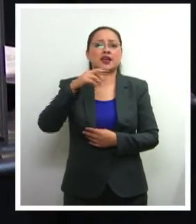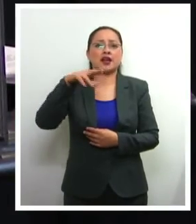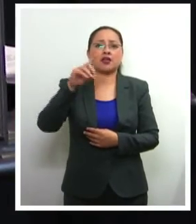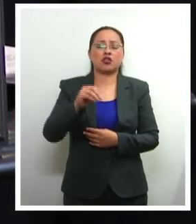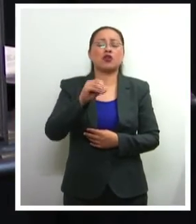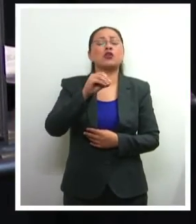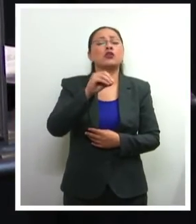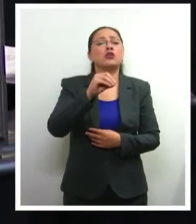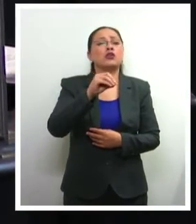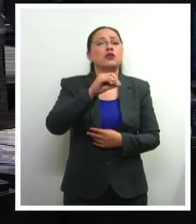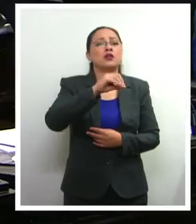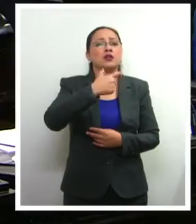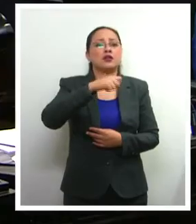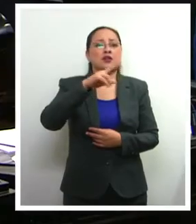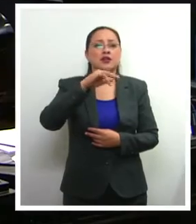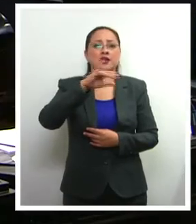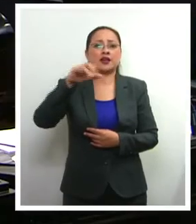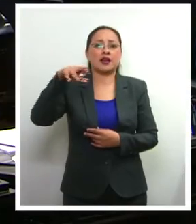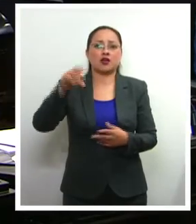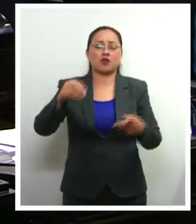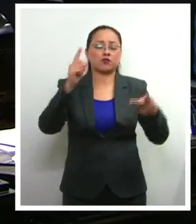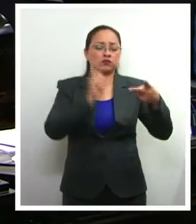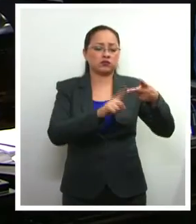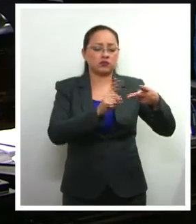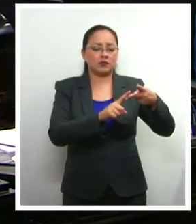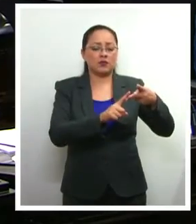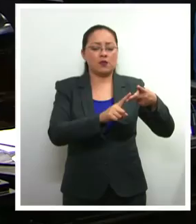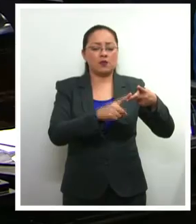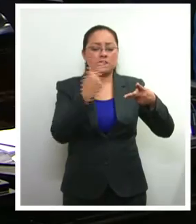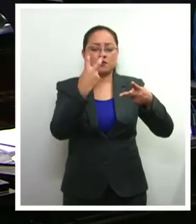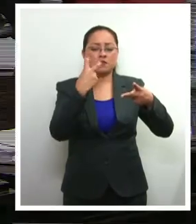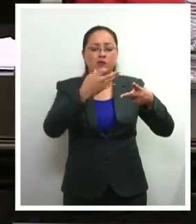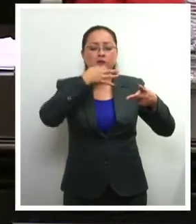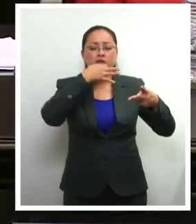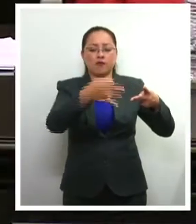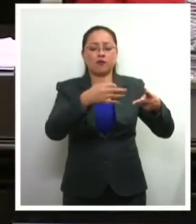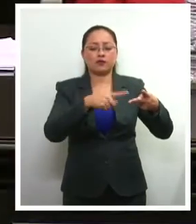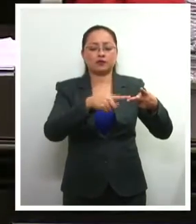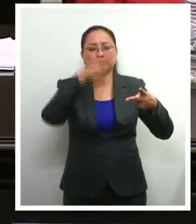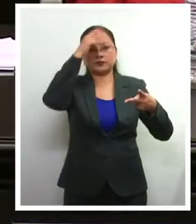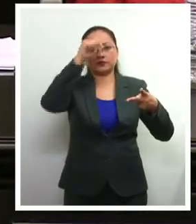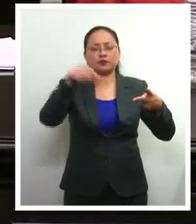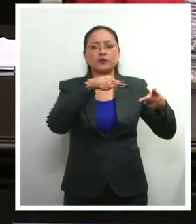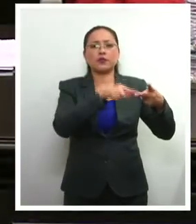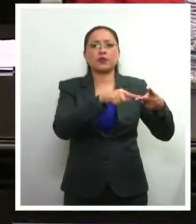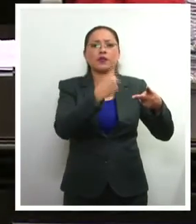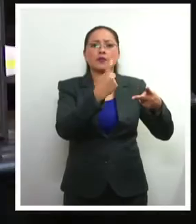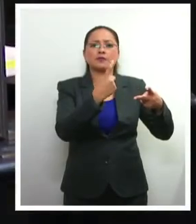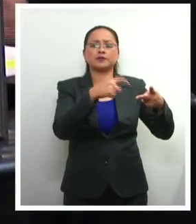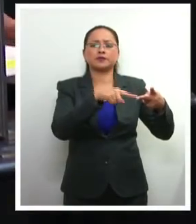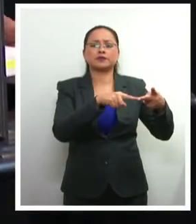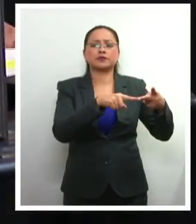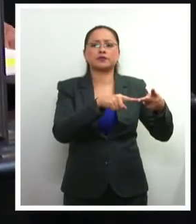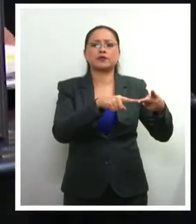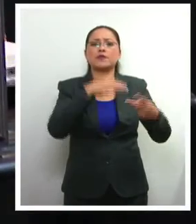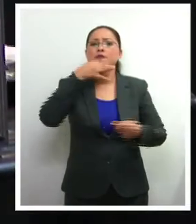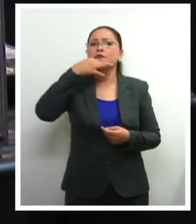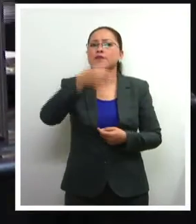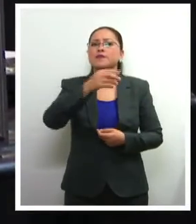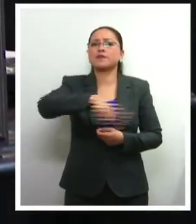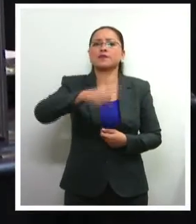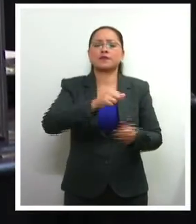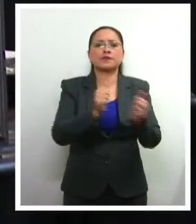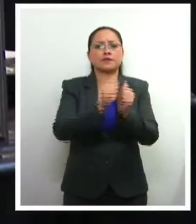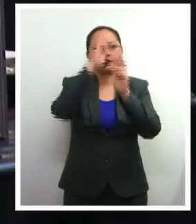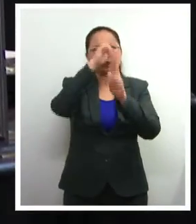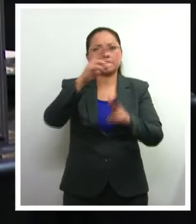De lectura de una vez al segundo. Tenemos comunicado. el segundo, señor presidente. Punto de acuerdo. Primero, se exhorta respetuosamente